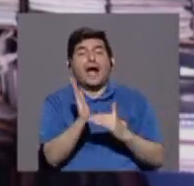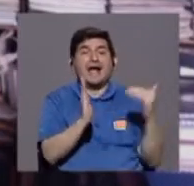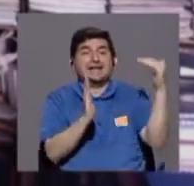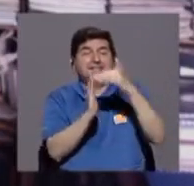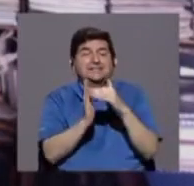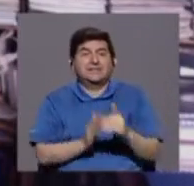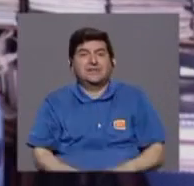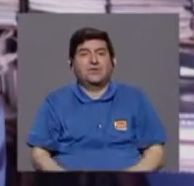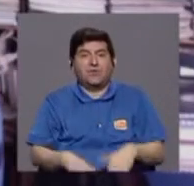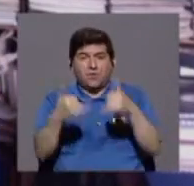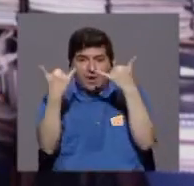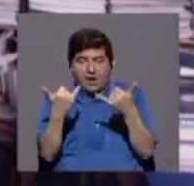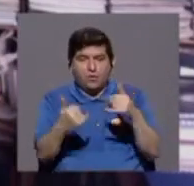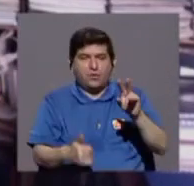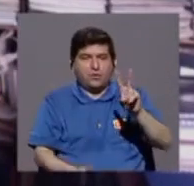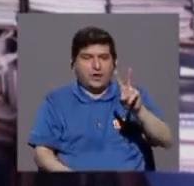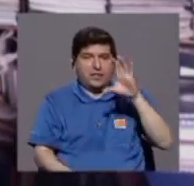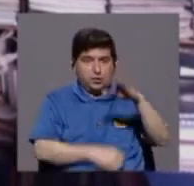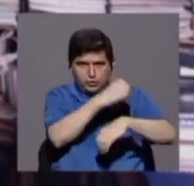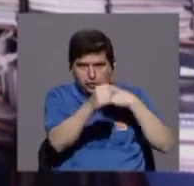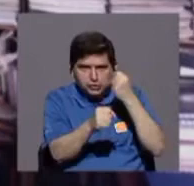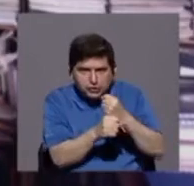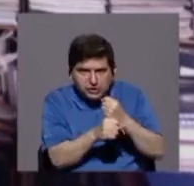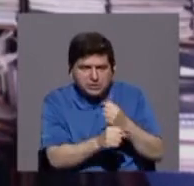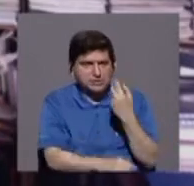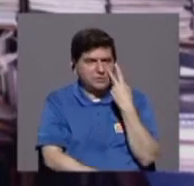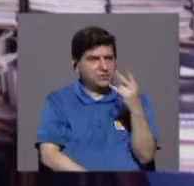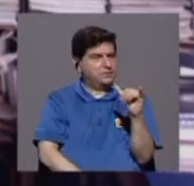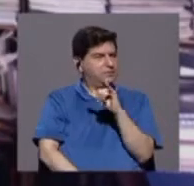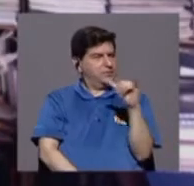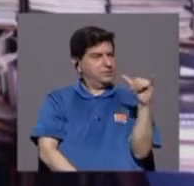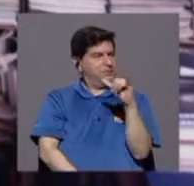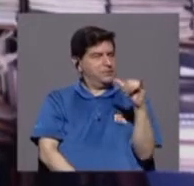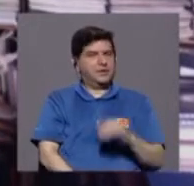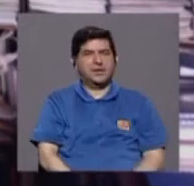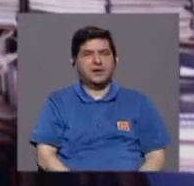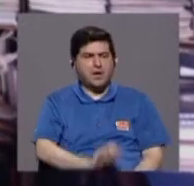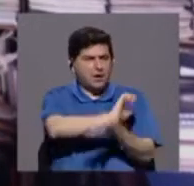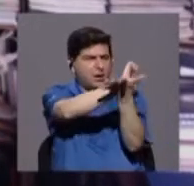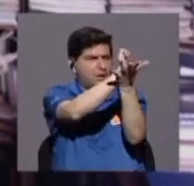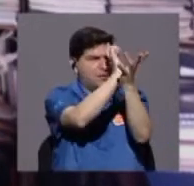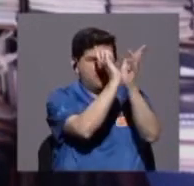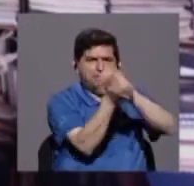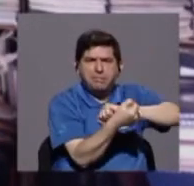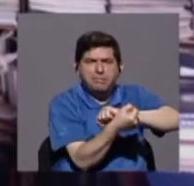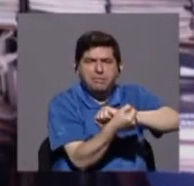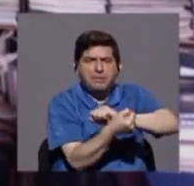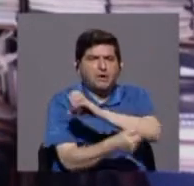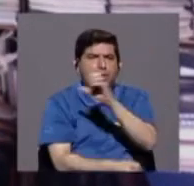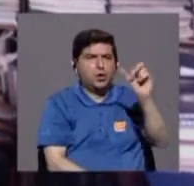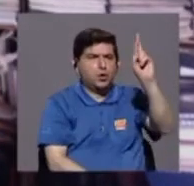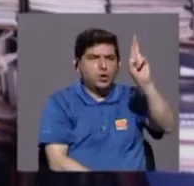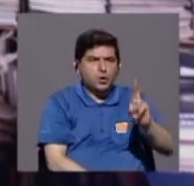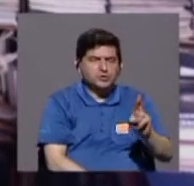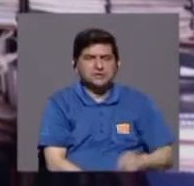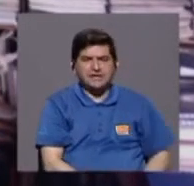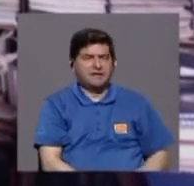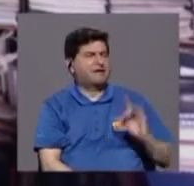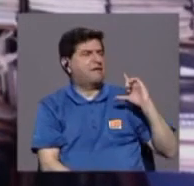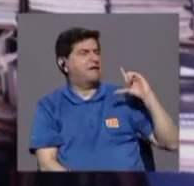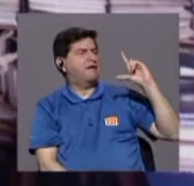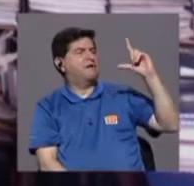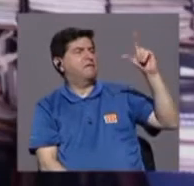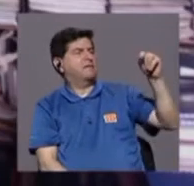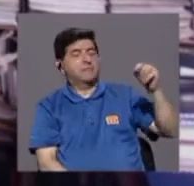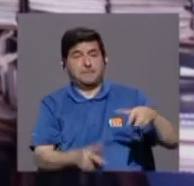la época del segundo centenario, hemos visto también el gran cambio de una Costa Rica rural